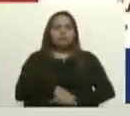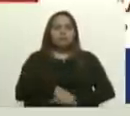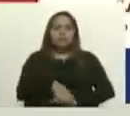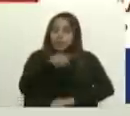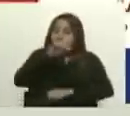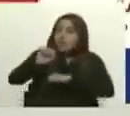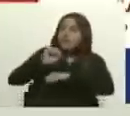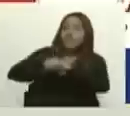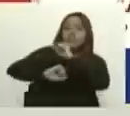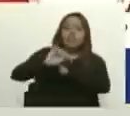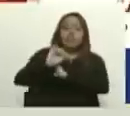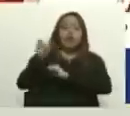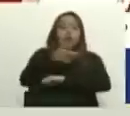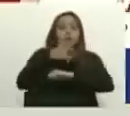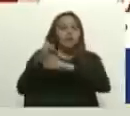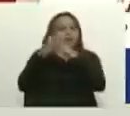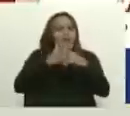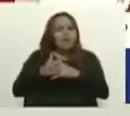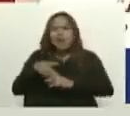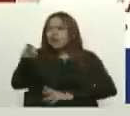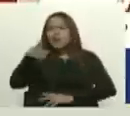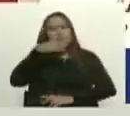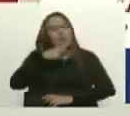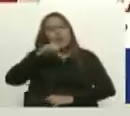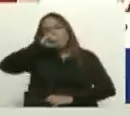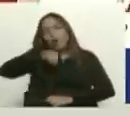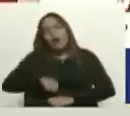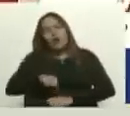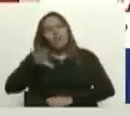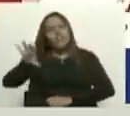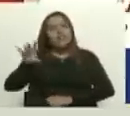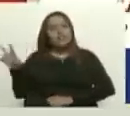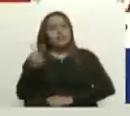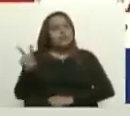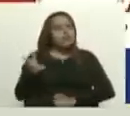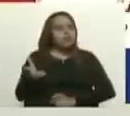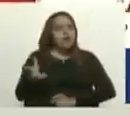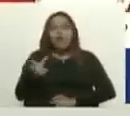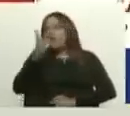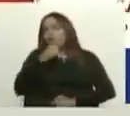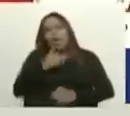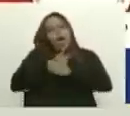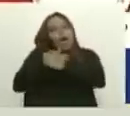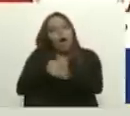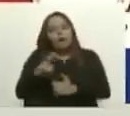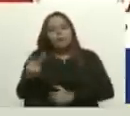defendiendo al gobierno de los Estados Unidos. Esos no son venezolanos, en verdad. No son venezolanos.